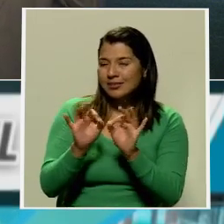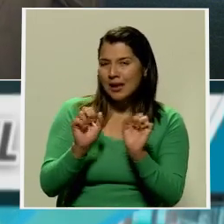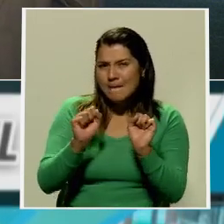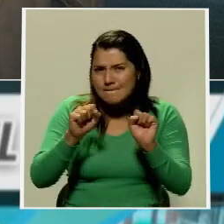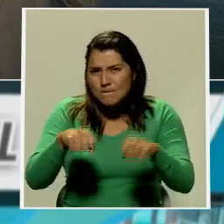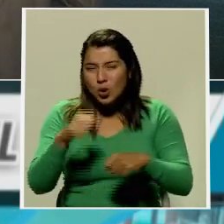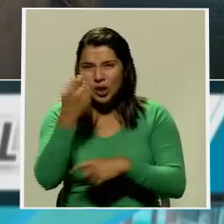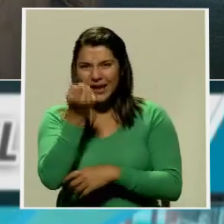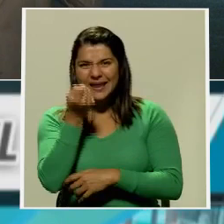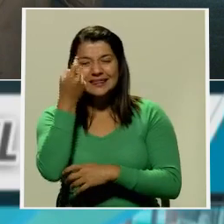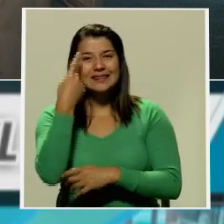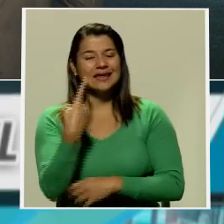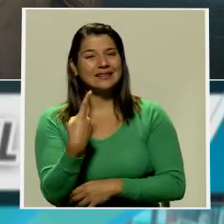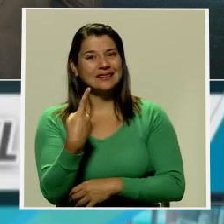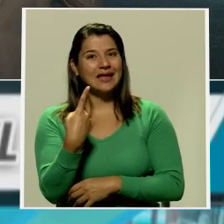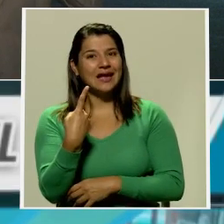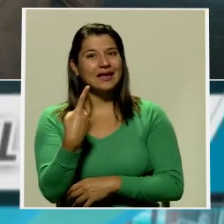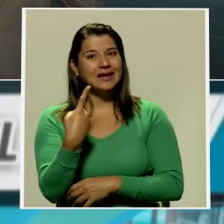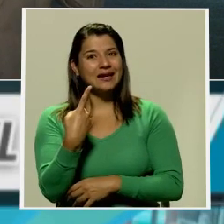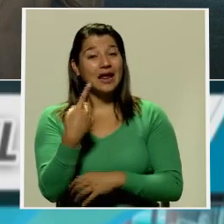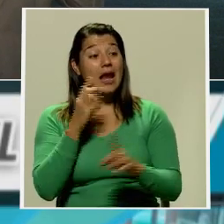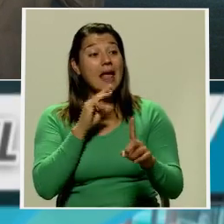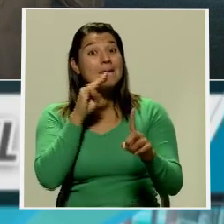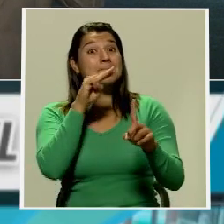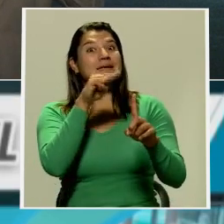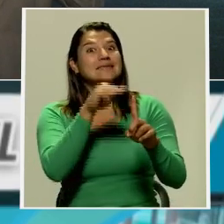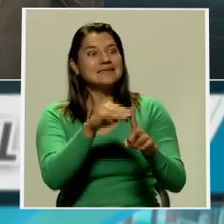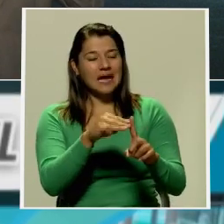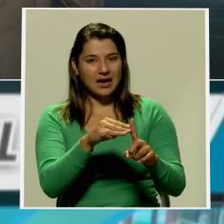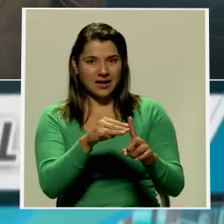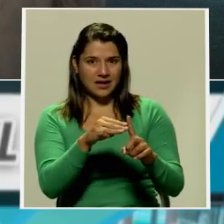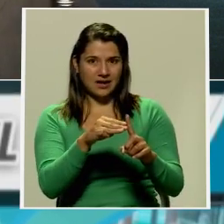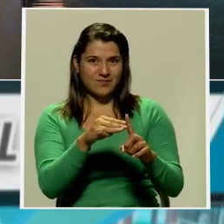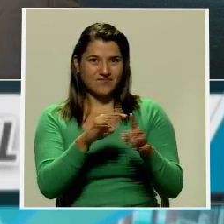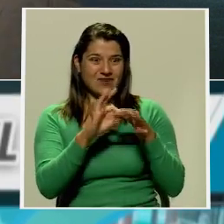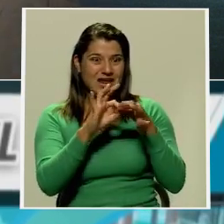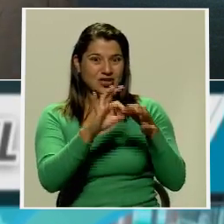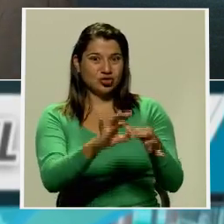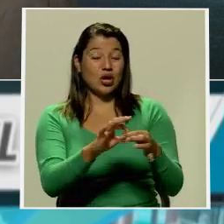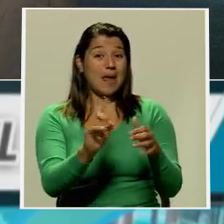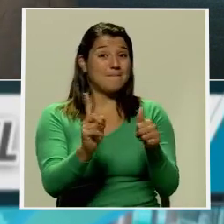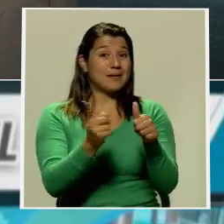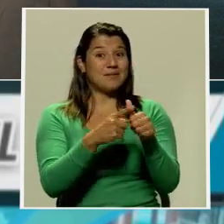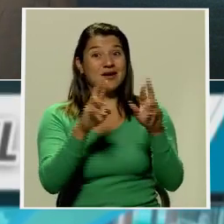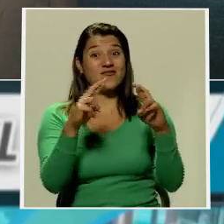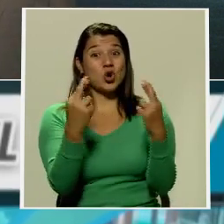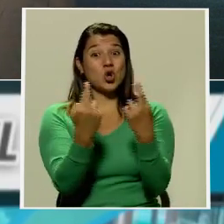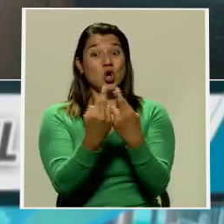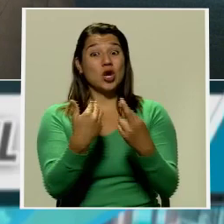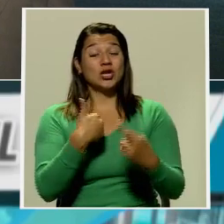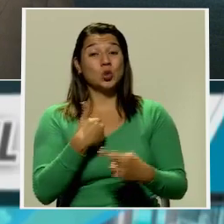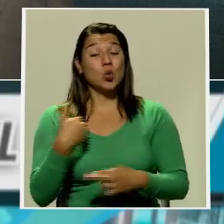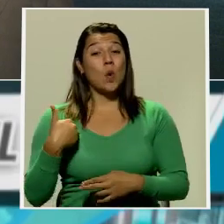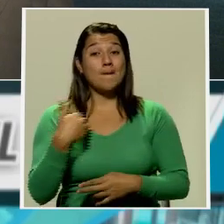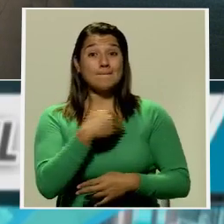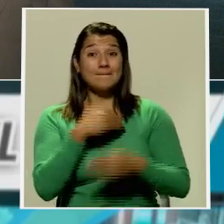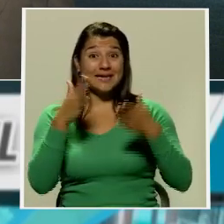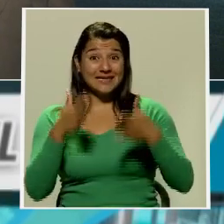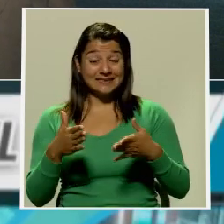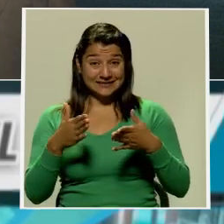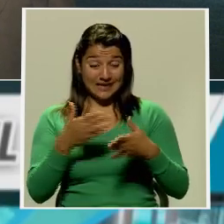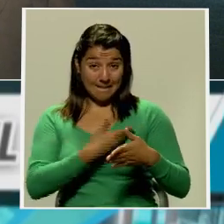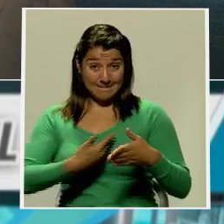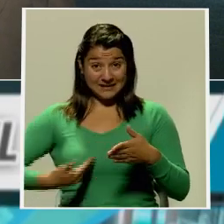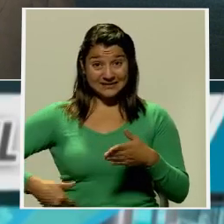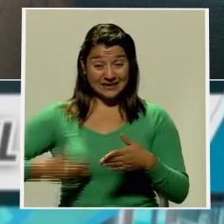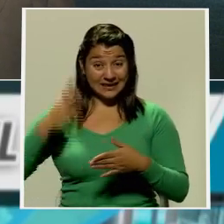poco las señales de este primer encuentro entre Yanina Dinarte como ministra de la Presidencia